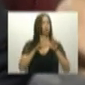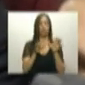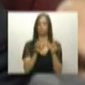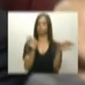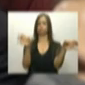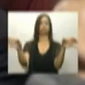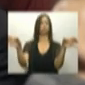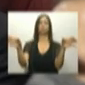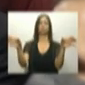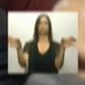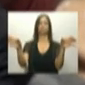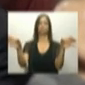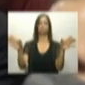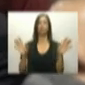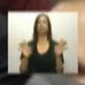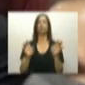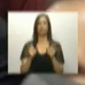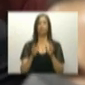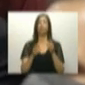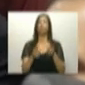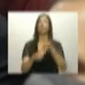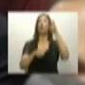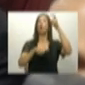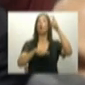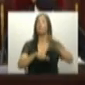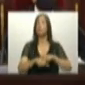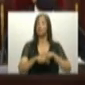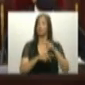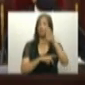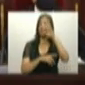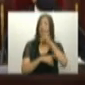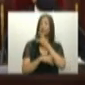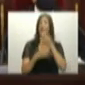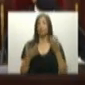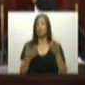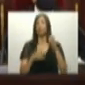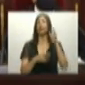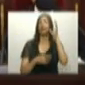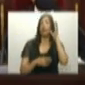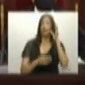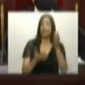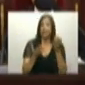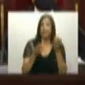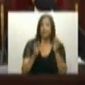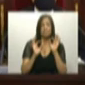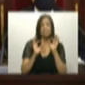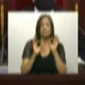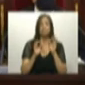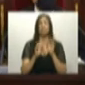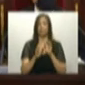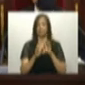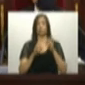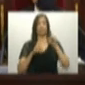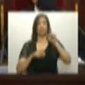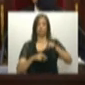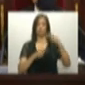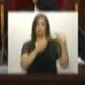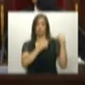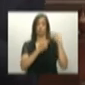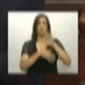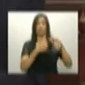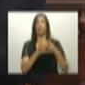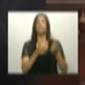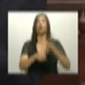y a varios otros que incluso hice una listita es que los presidentes y este presidente